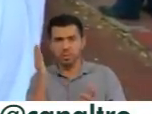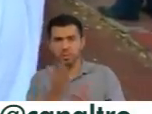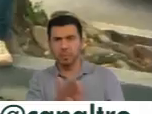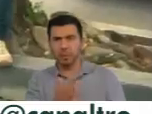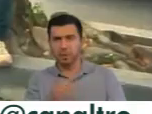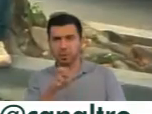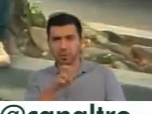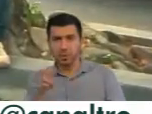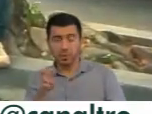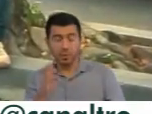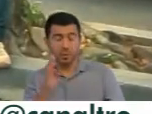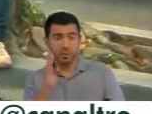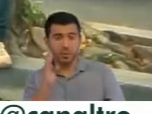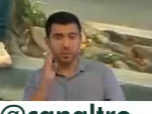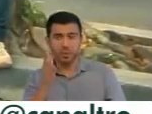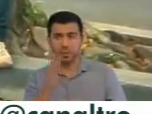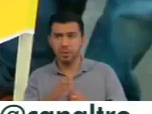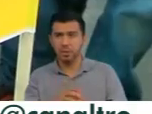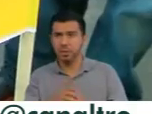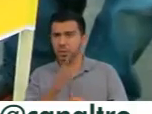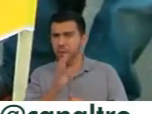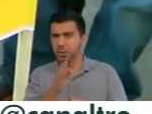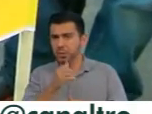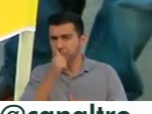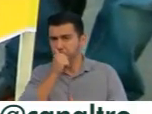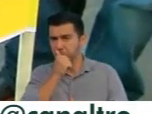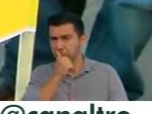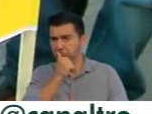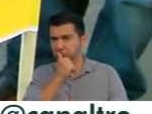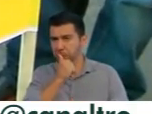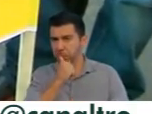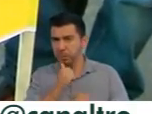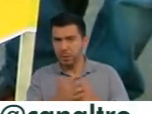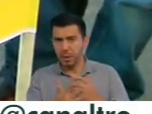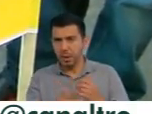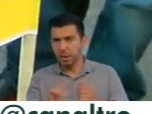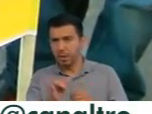Norte de Santander han puesto una alta cuota de sangre en esta historia del conflicto con las FARC.